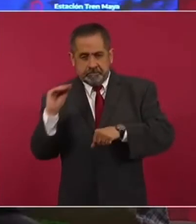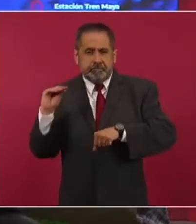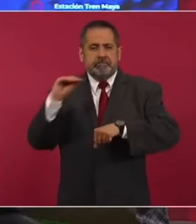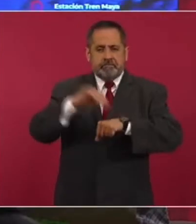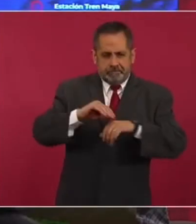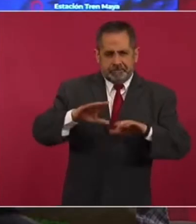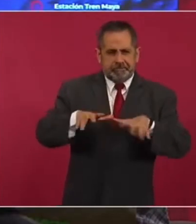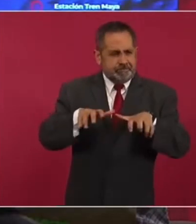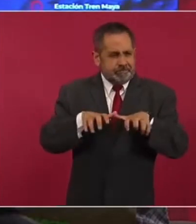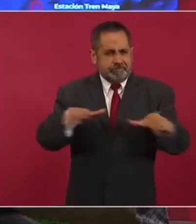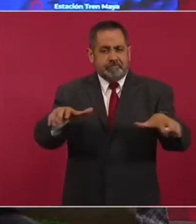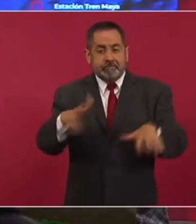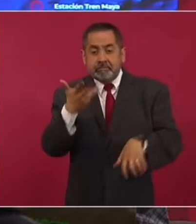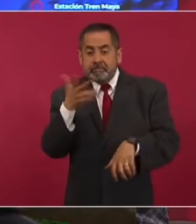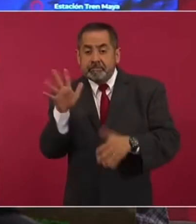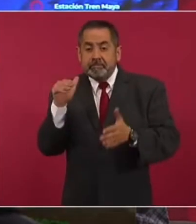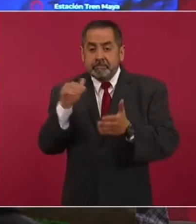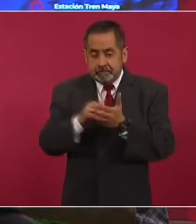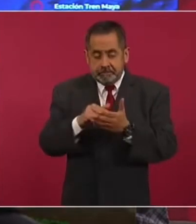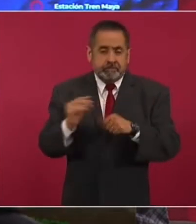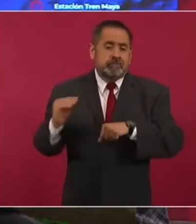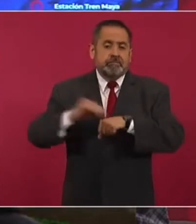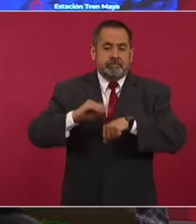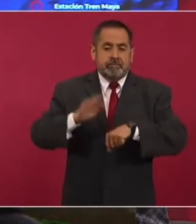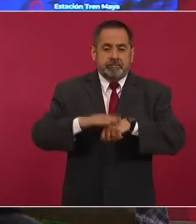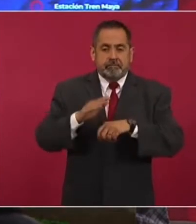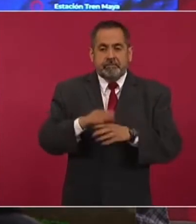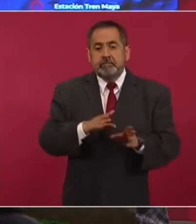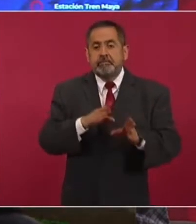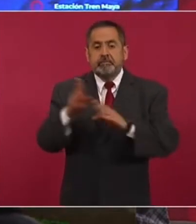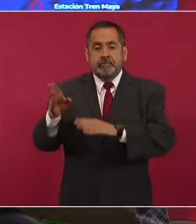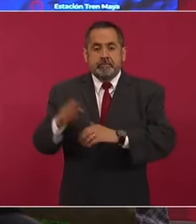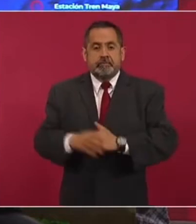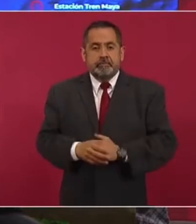Calakmul, 10,000. Aquí